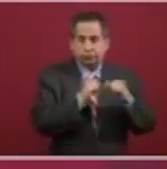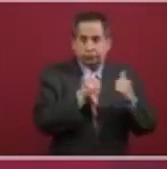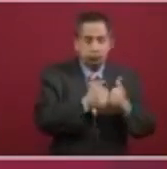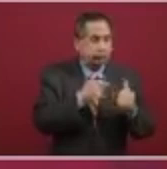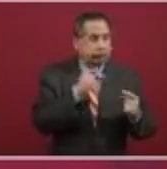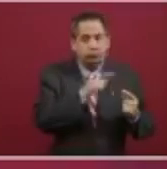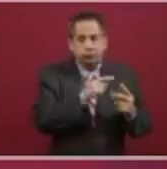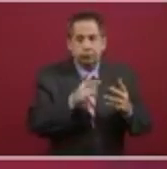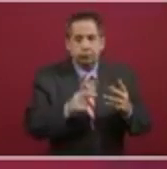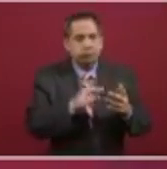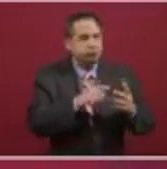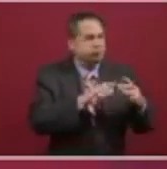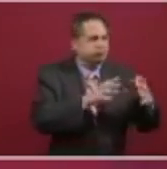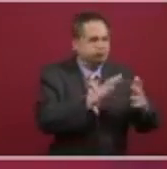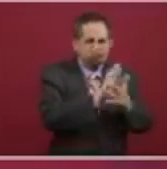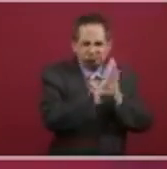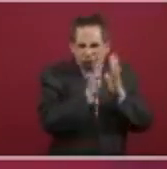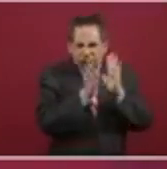del crimen,